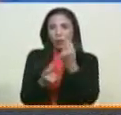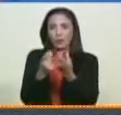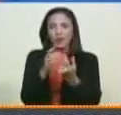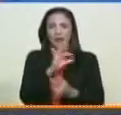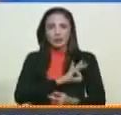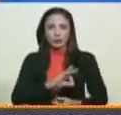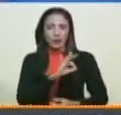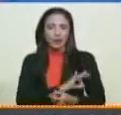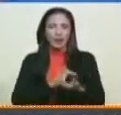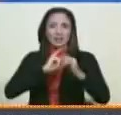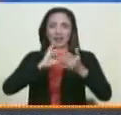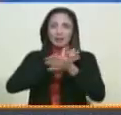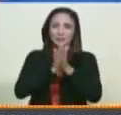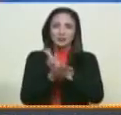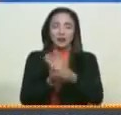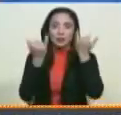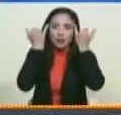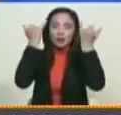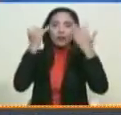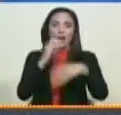social de nuestra patria.